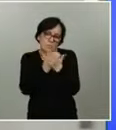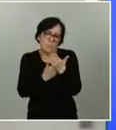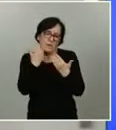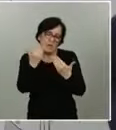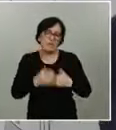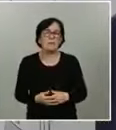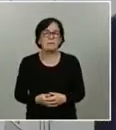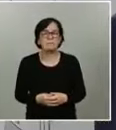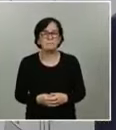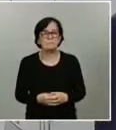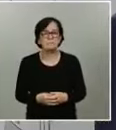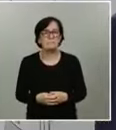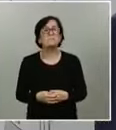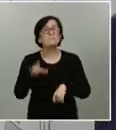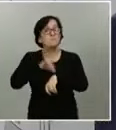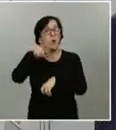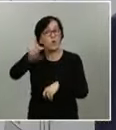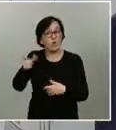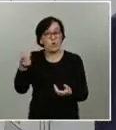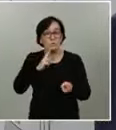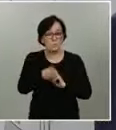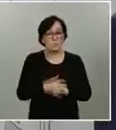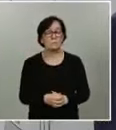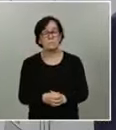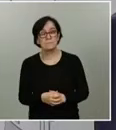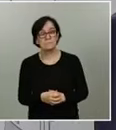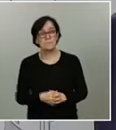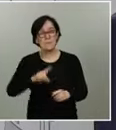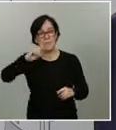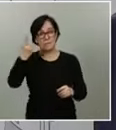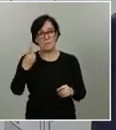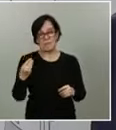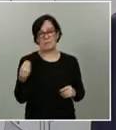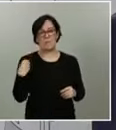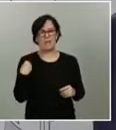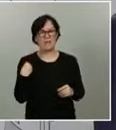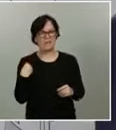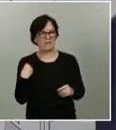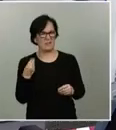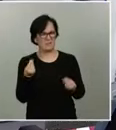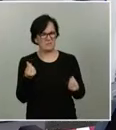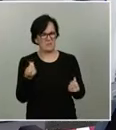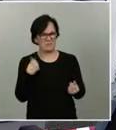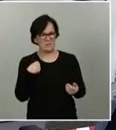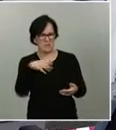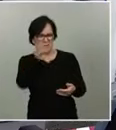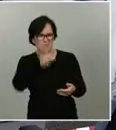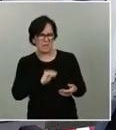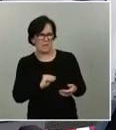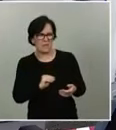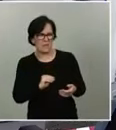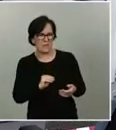doctora Pollán. Pues respecto a la primera pregunta, creo que era si la he interpretado bien, si